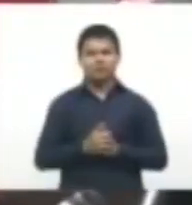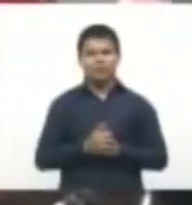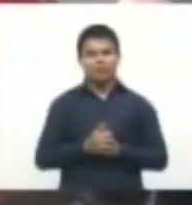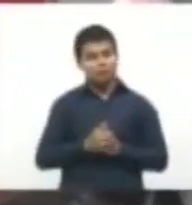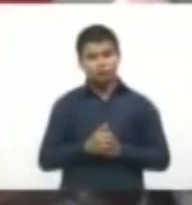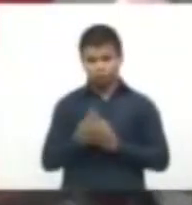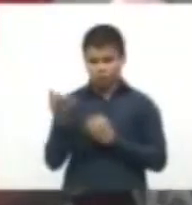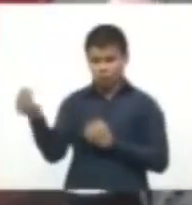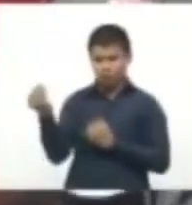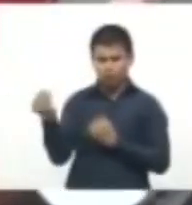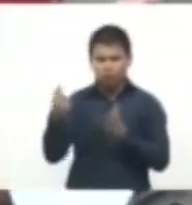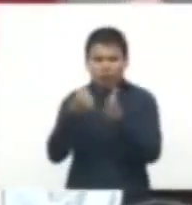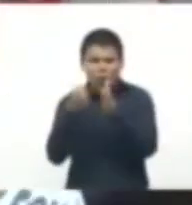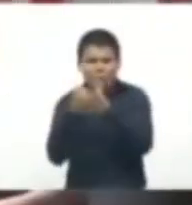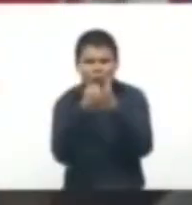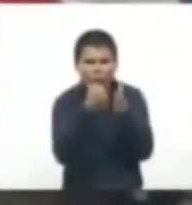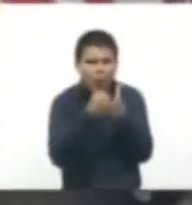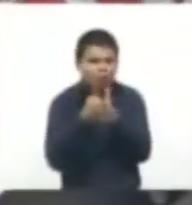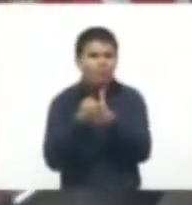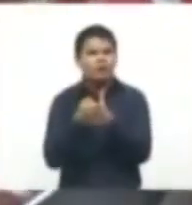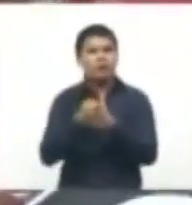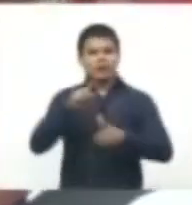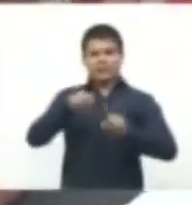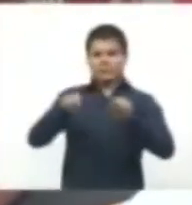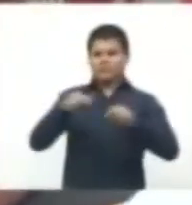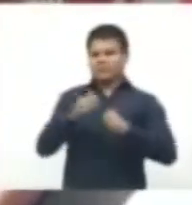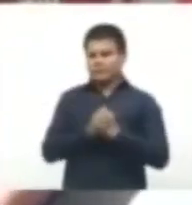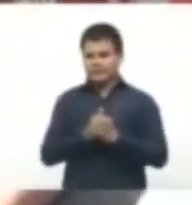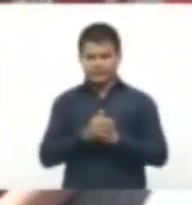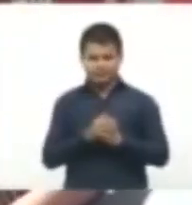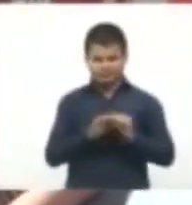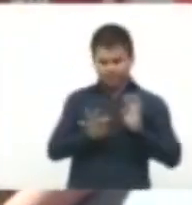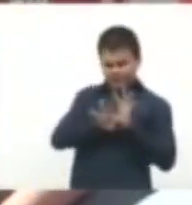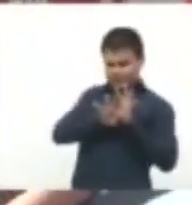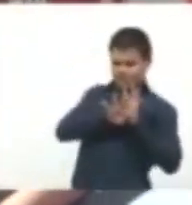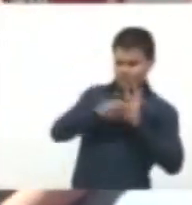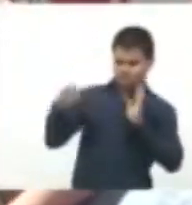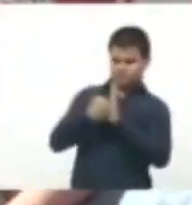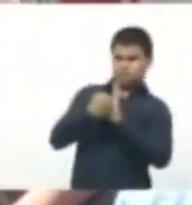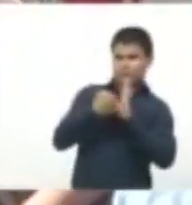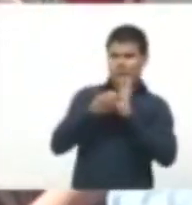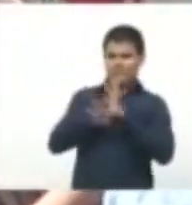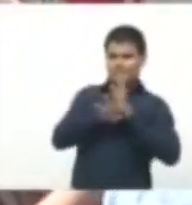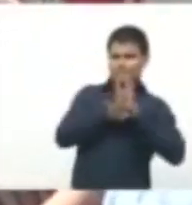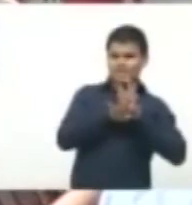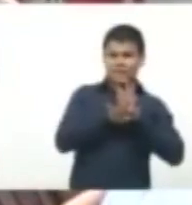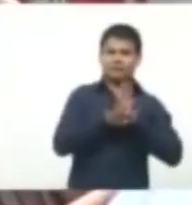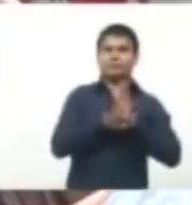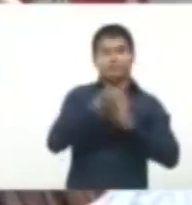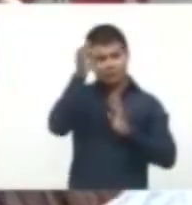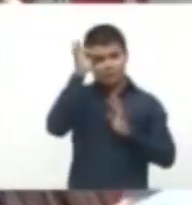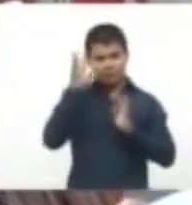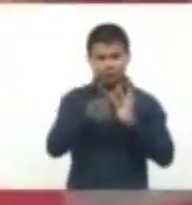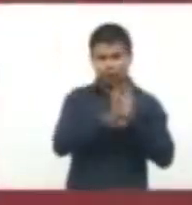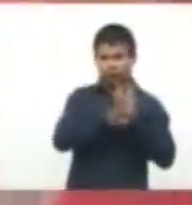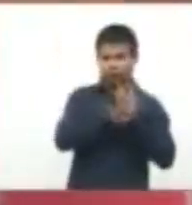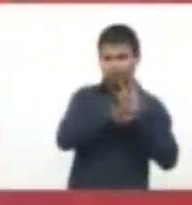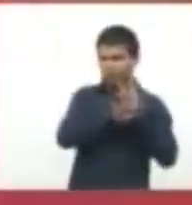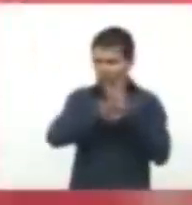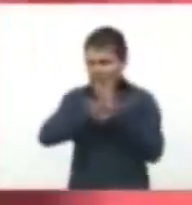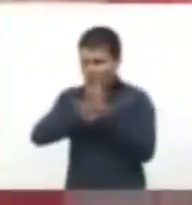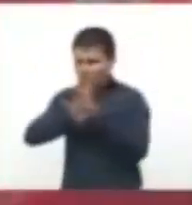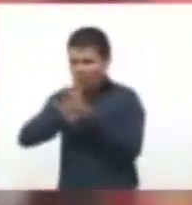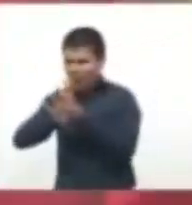que por momentos no te deja jugar en la salida uno y que cuando te contragolpea bien.